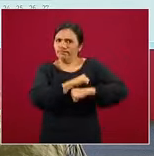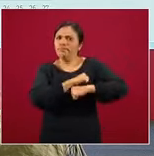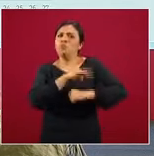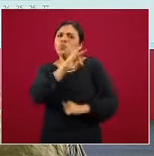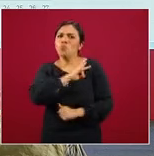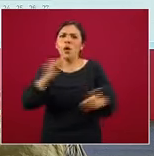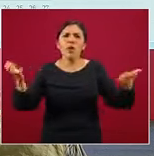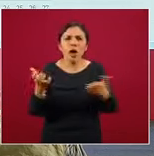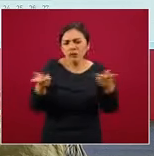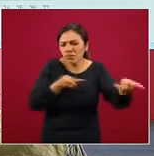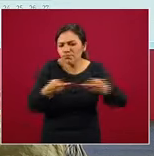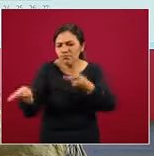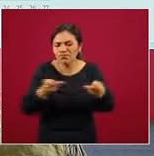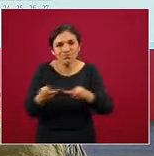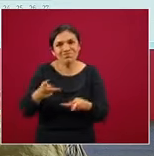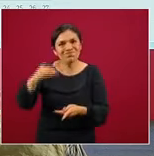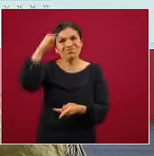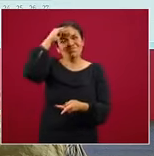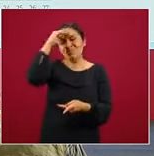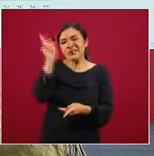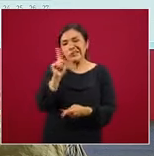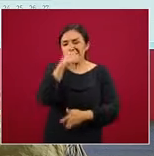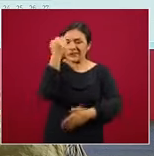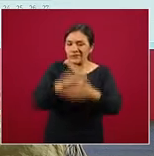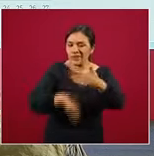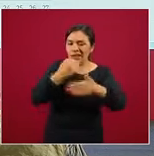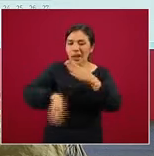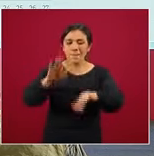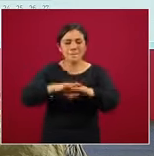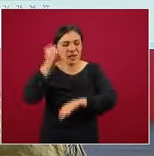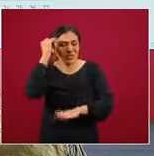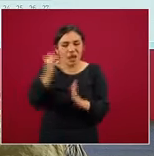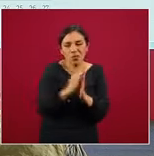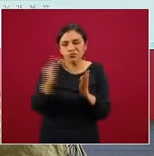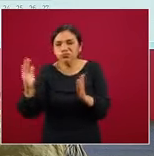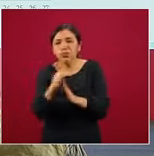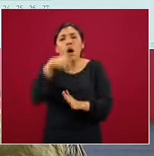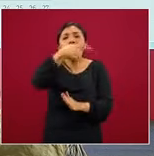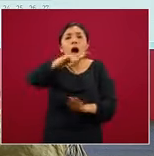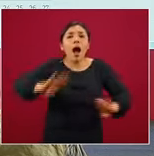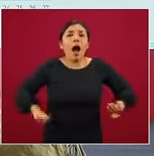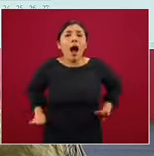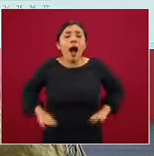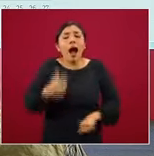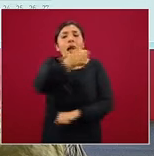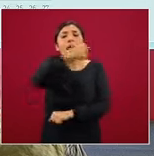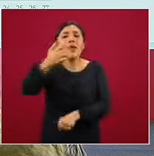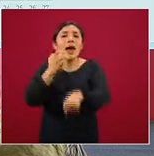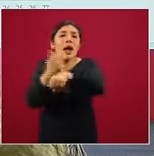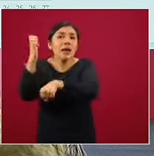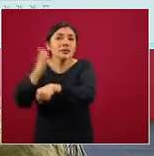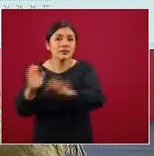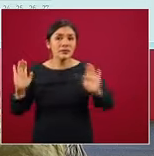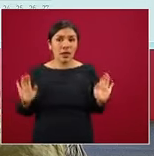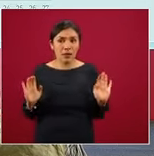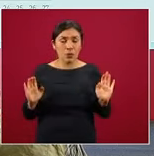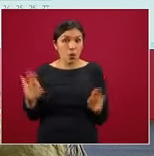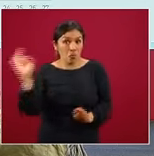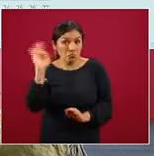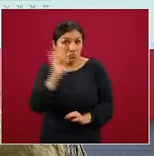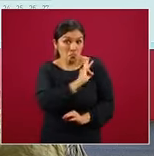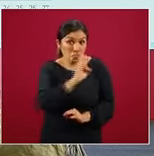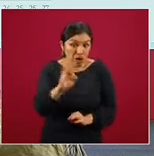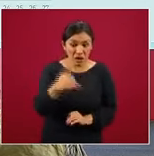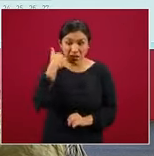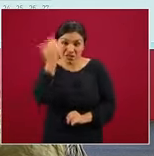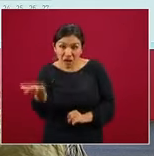competente para adaptar ese criterio general a las características específicas de cada entidad federativa, y si puede y lo